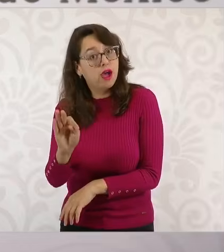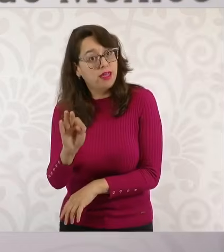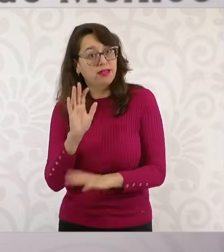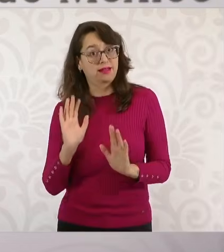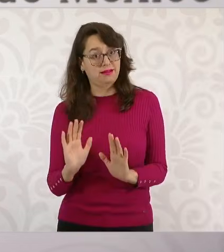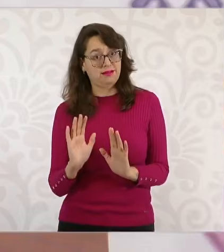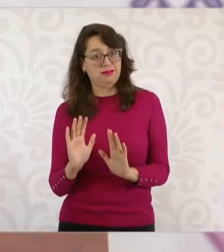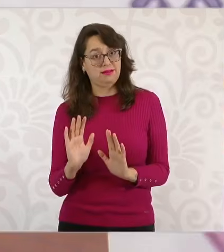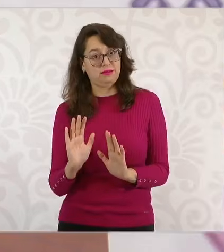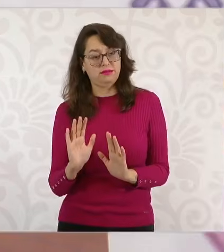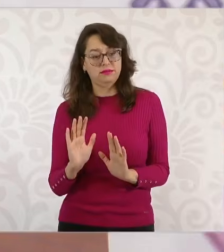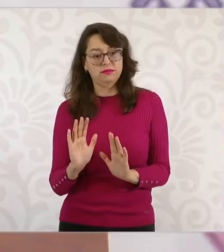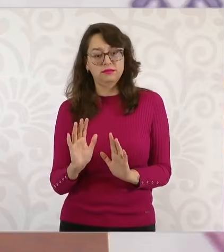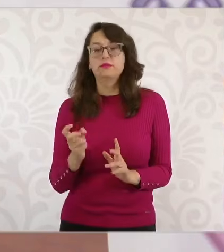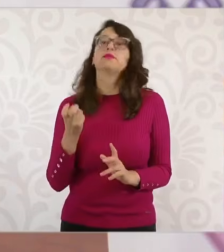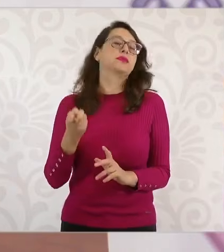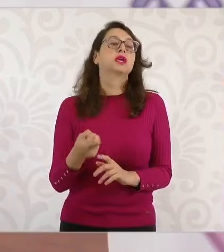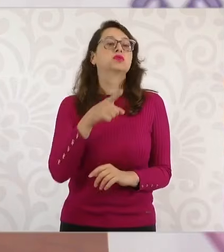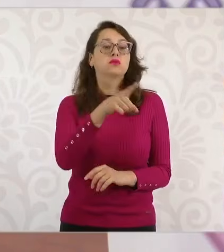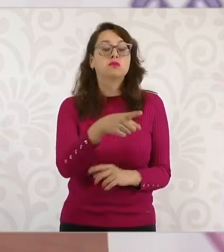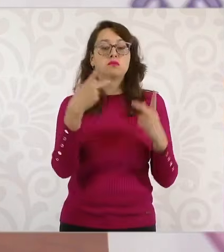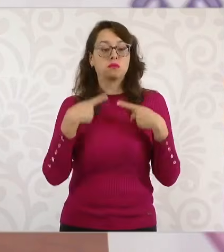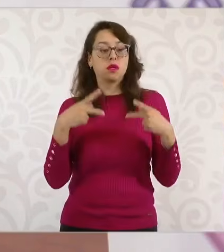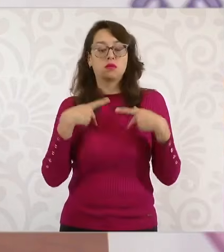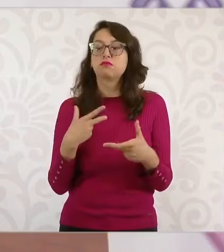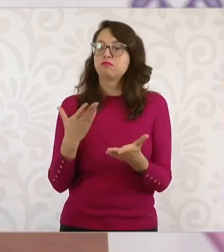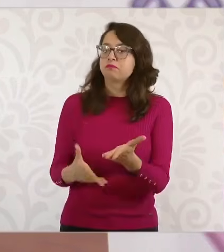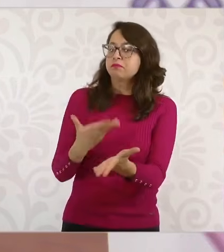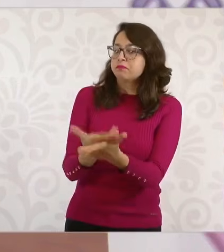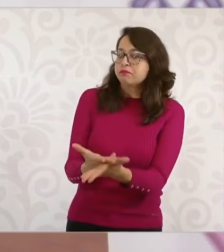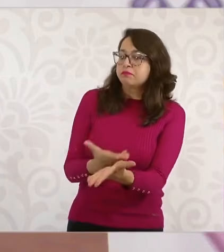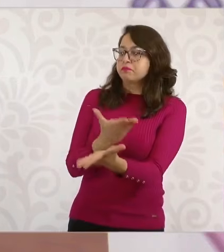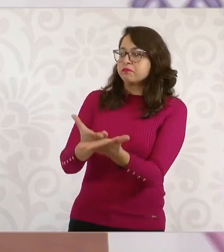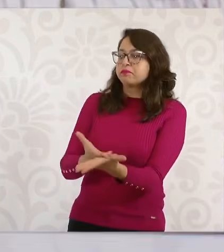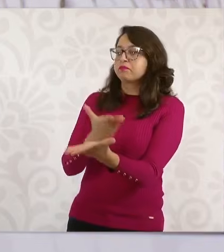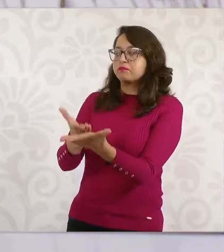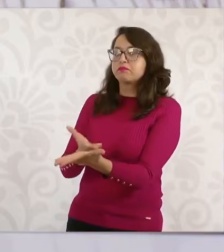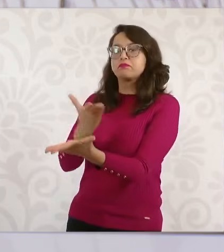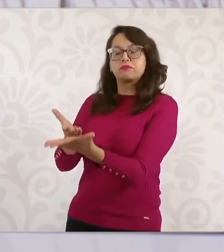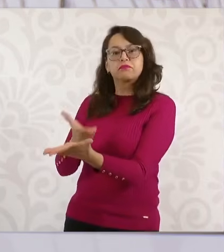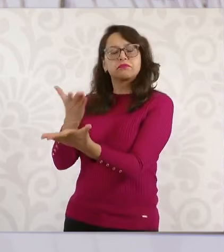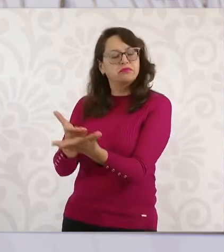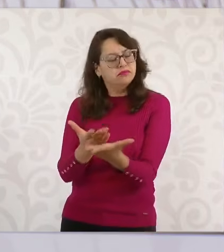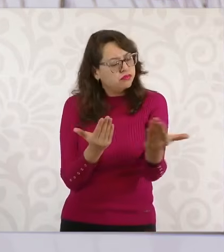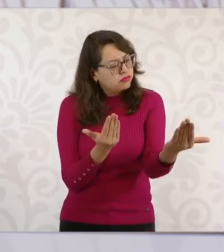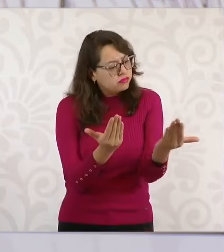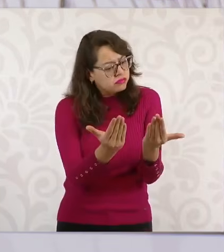final. Ahí después viene un periodo en donde tienen que presentarse las